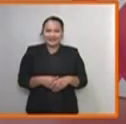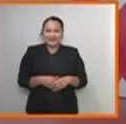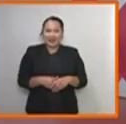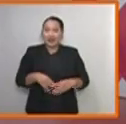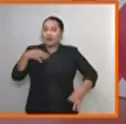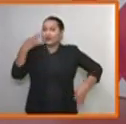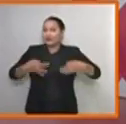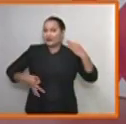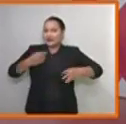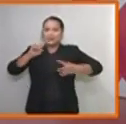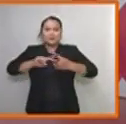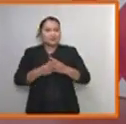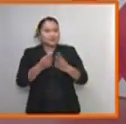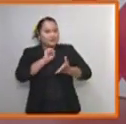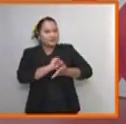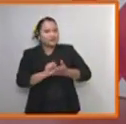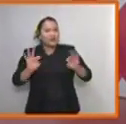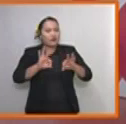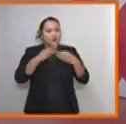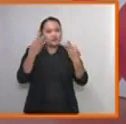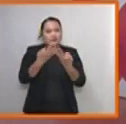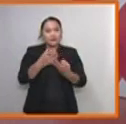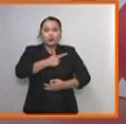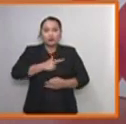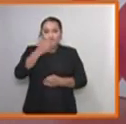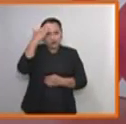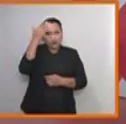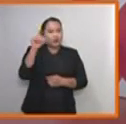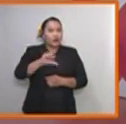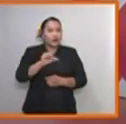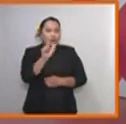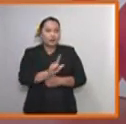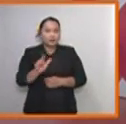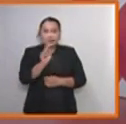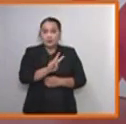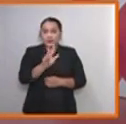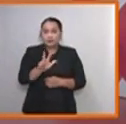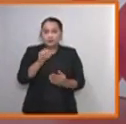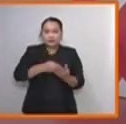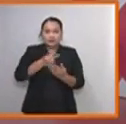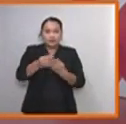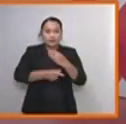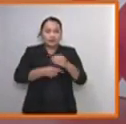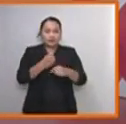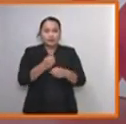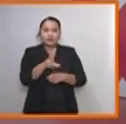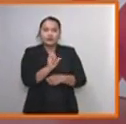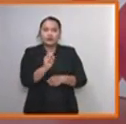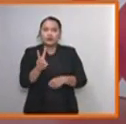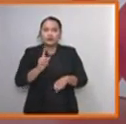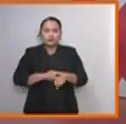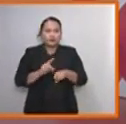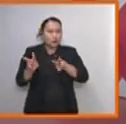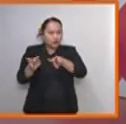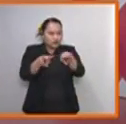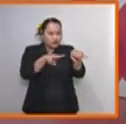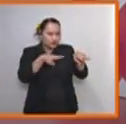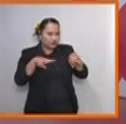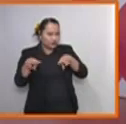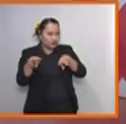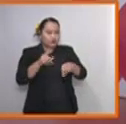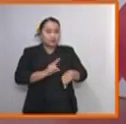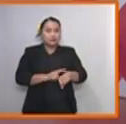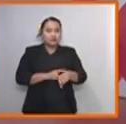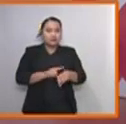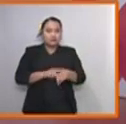Feliz inicio de semana, familia. Qué placer saludarles. Hoy lunes 23 de agosto del año 2021. Estamos totalmente en vivo cuando el reloj ya marca las 11